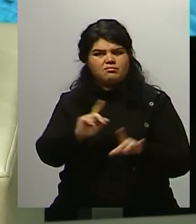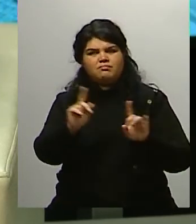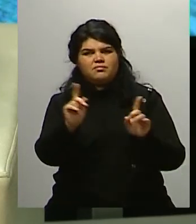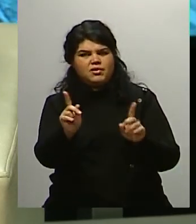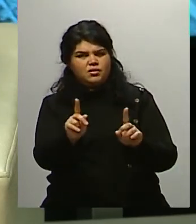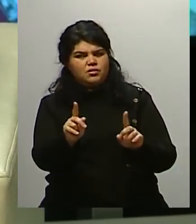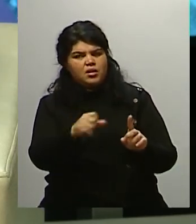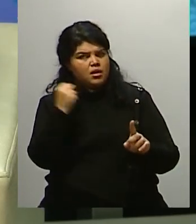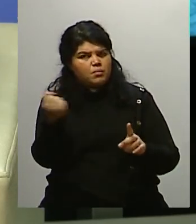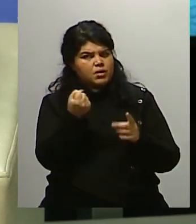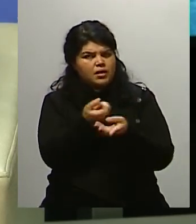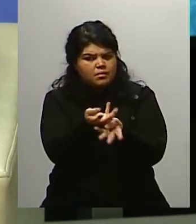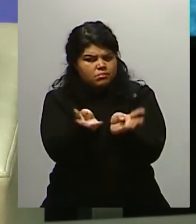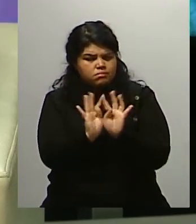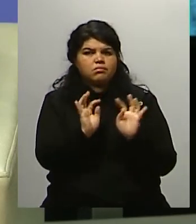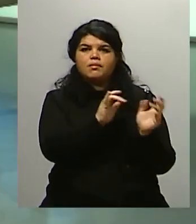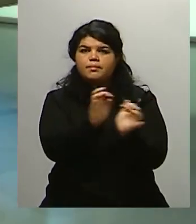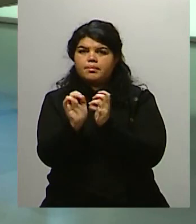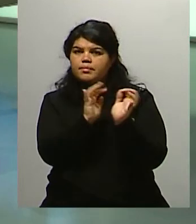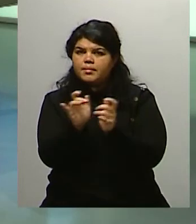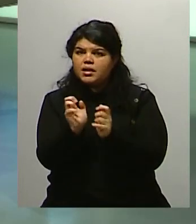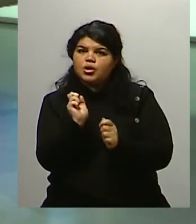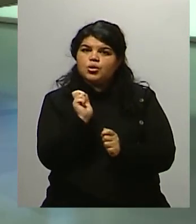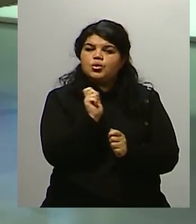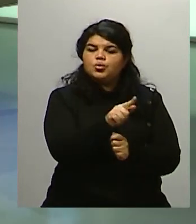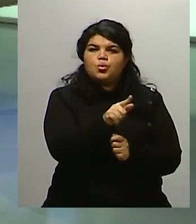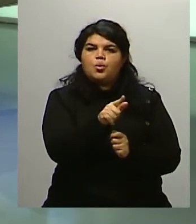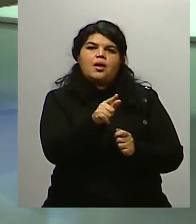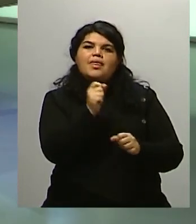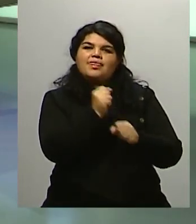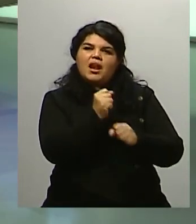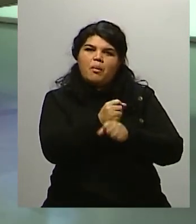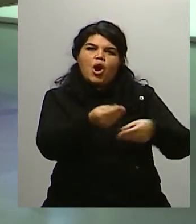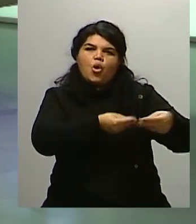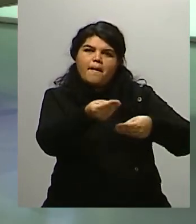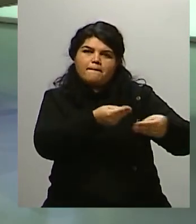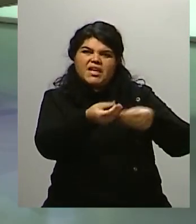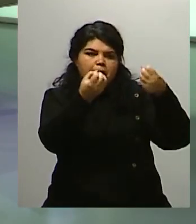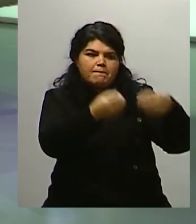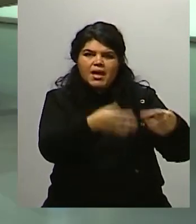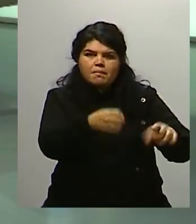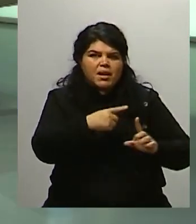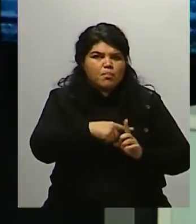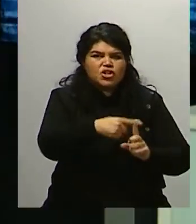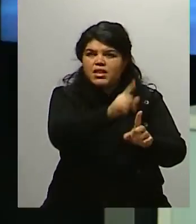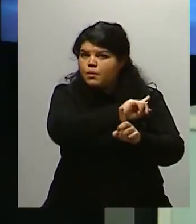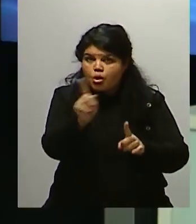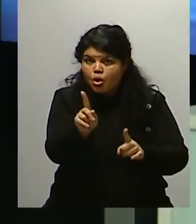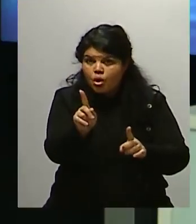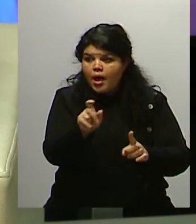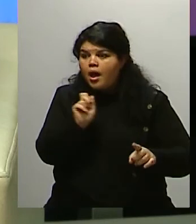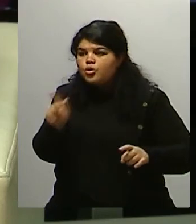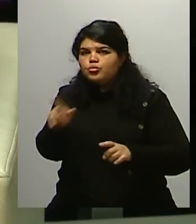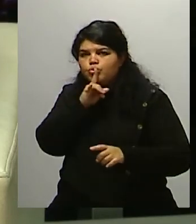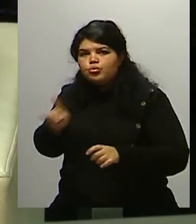de la mesa de negociación, trasladarle toda la pérdida que estás teniendo hoy por una situación de la economía actual al